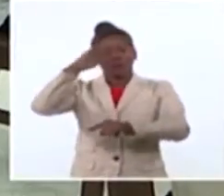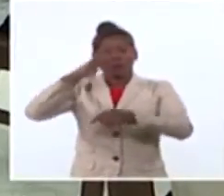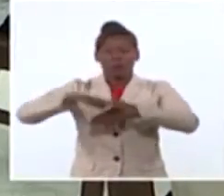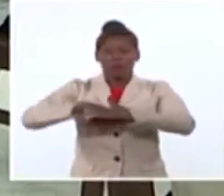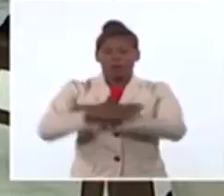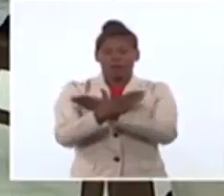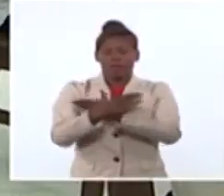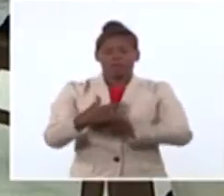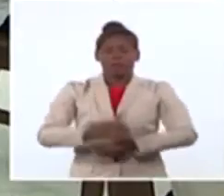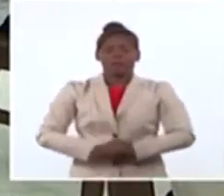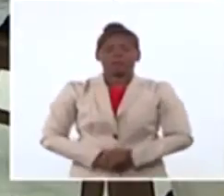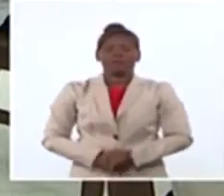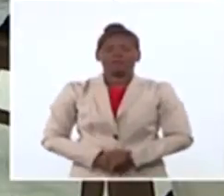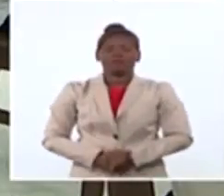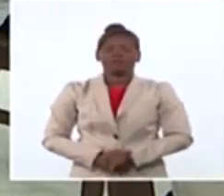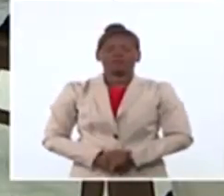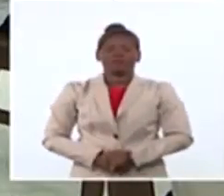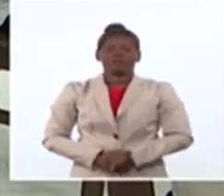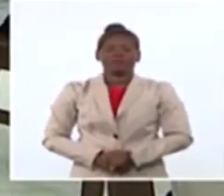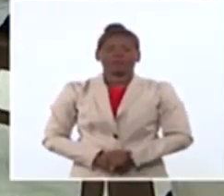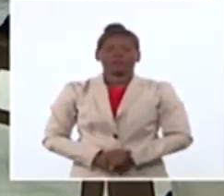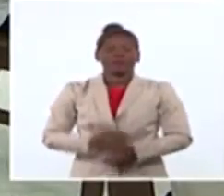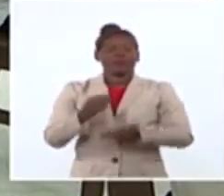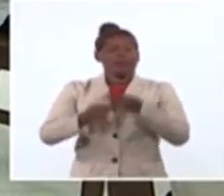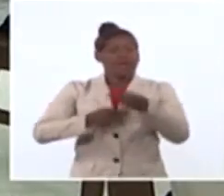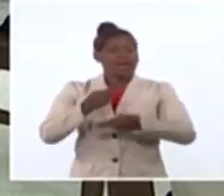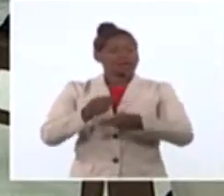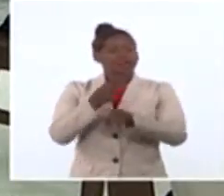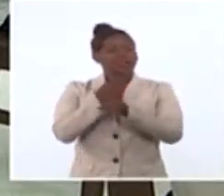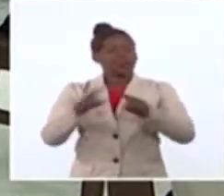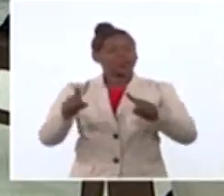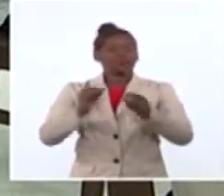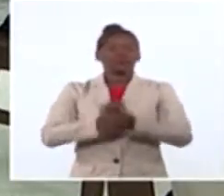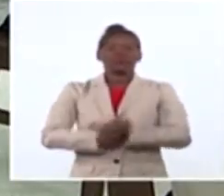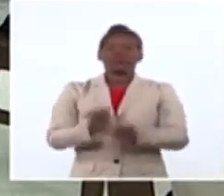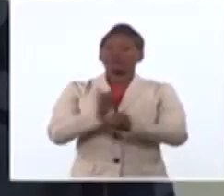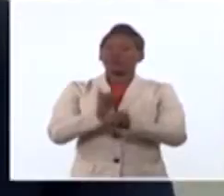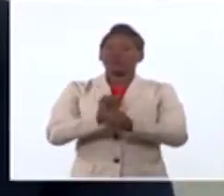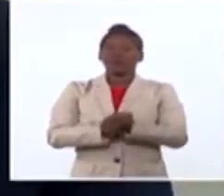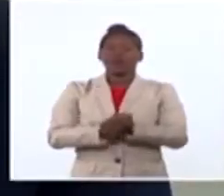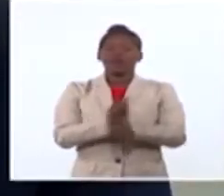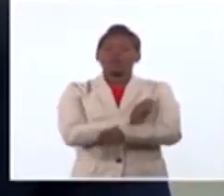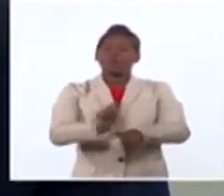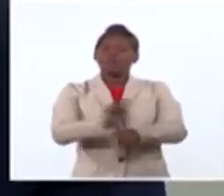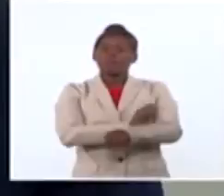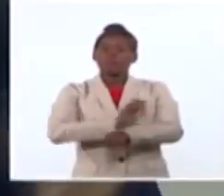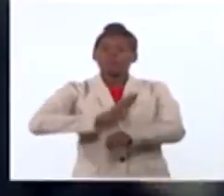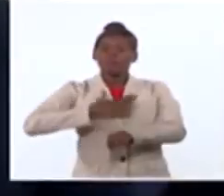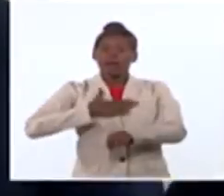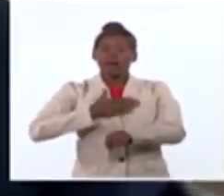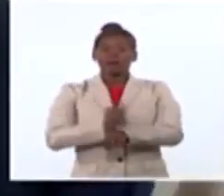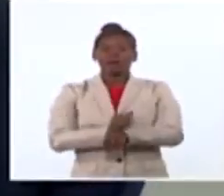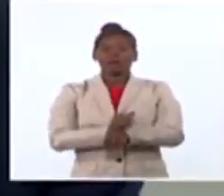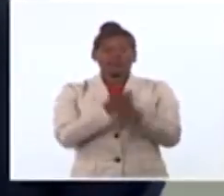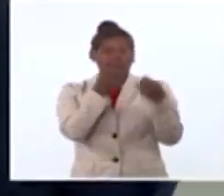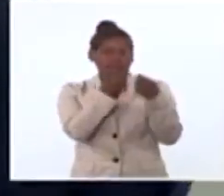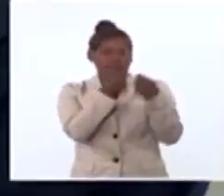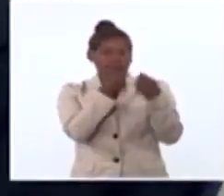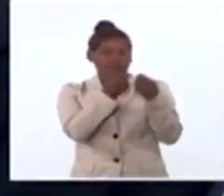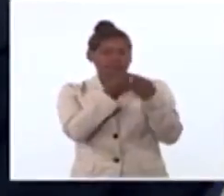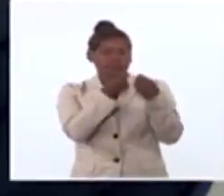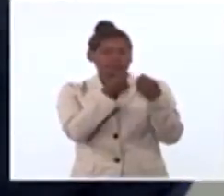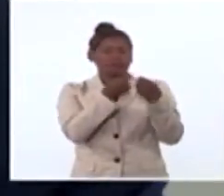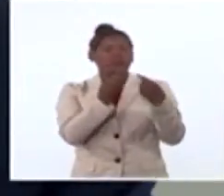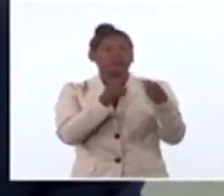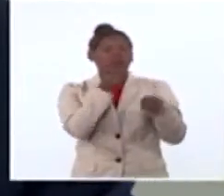escenario de polarización extrema, de máxima toxicidad que lamentablemente caracteriza